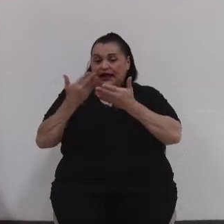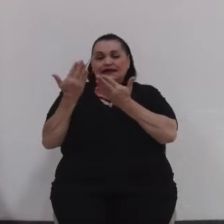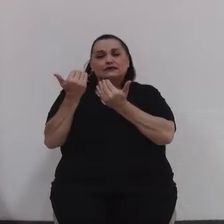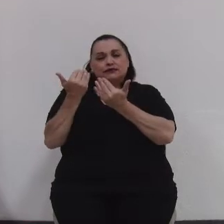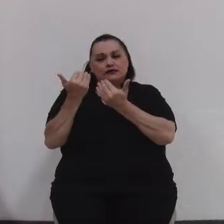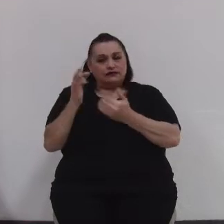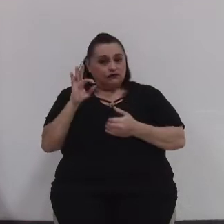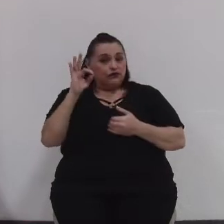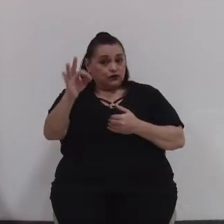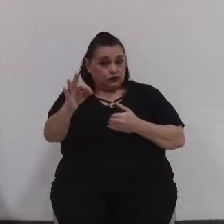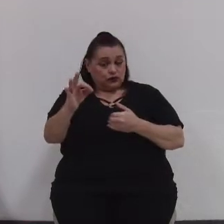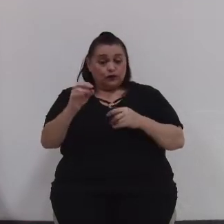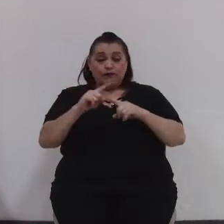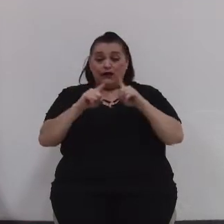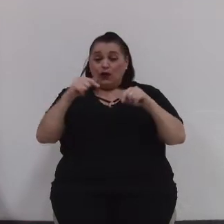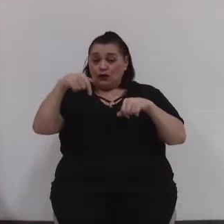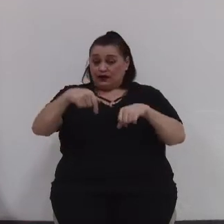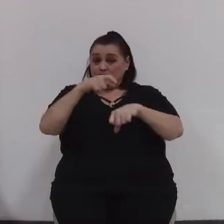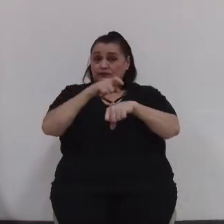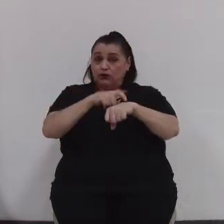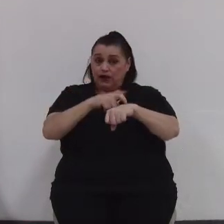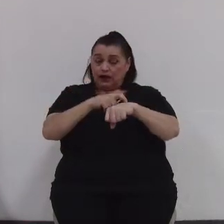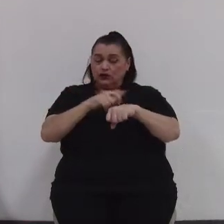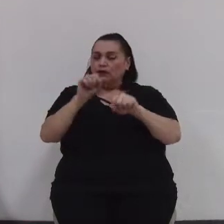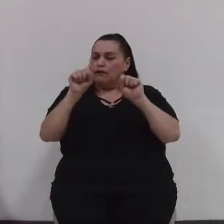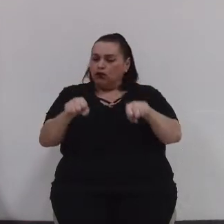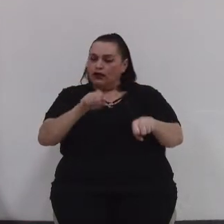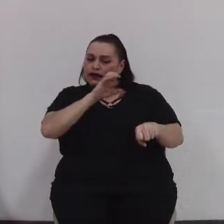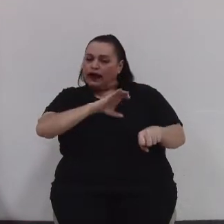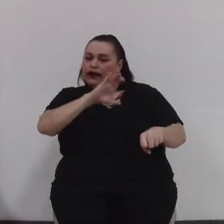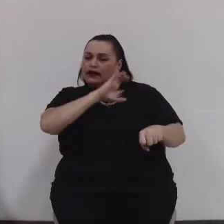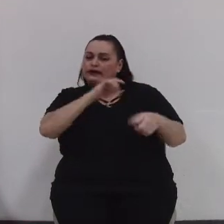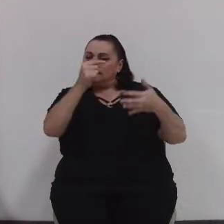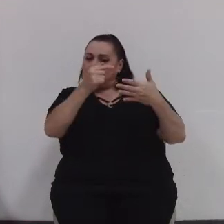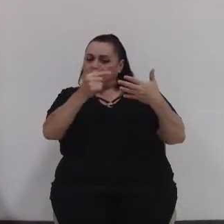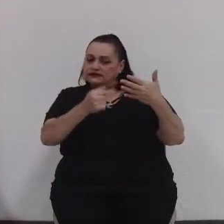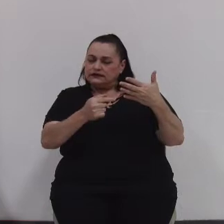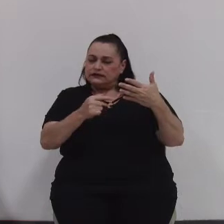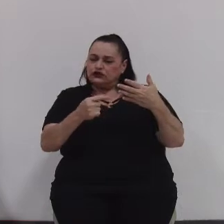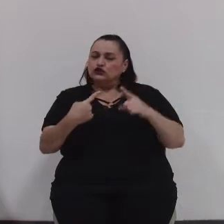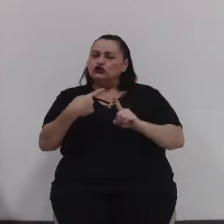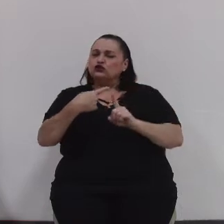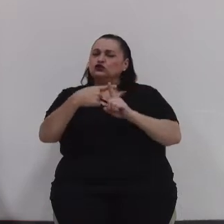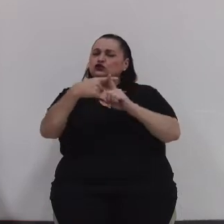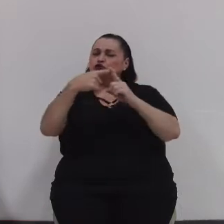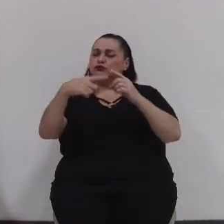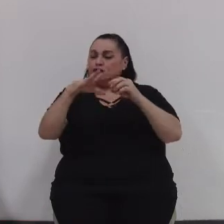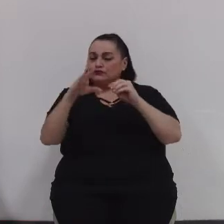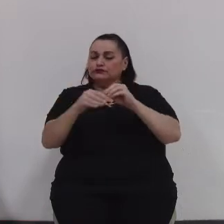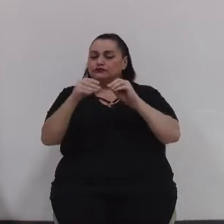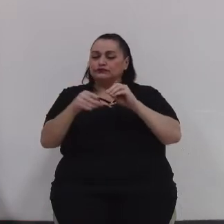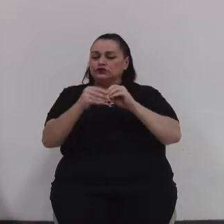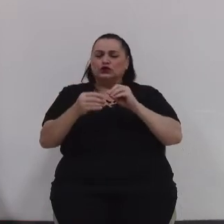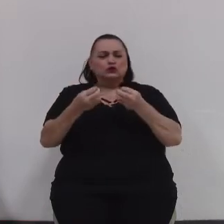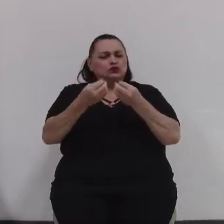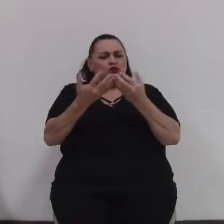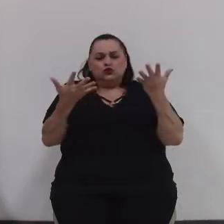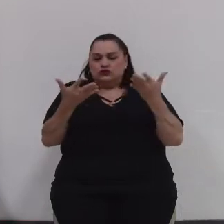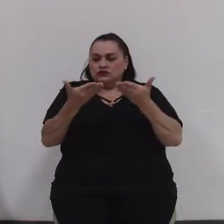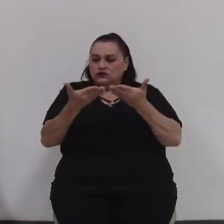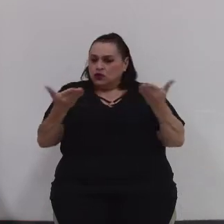porvenir. Sin embargo, estamos en un momento que puede caracterizarse por la suma de múltiples capas imbricadas